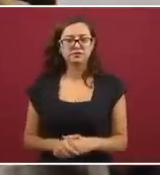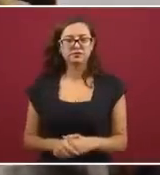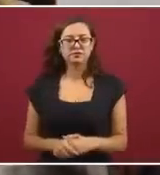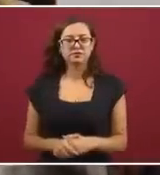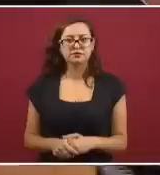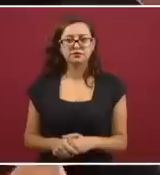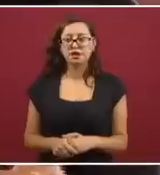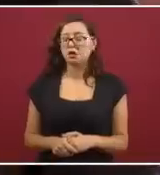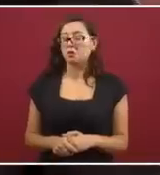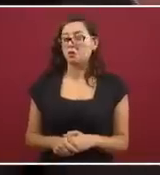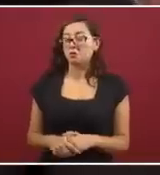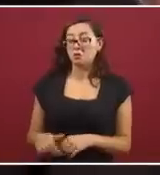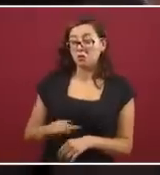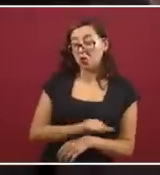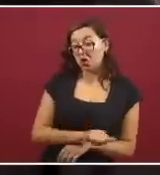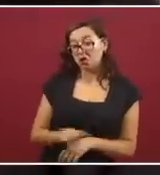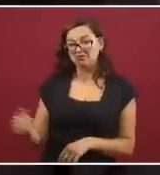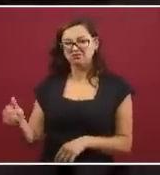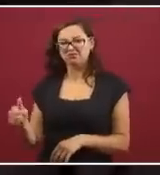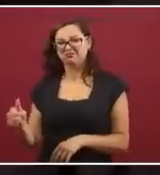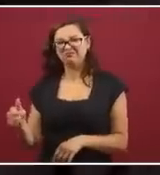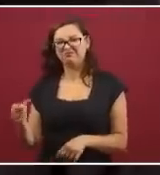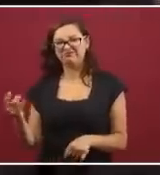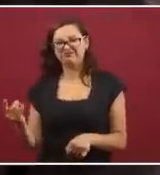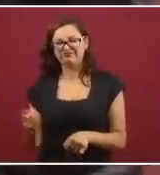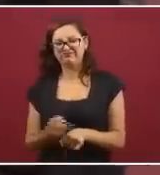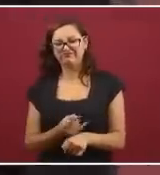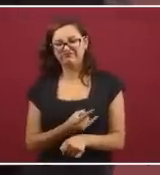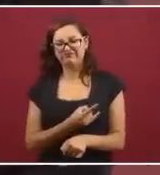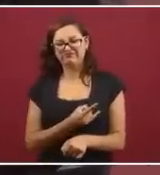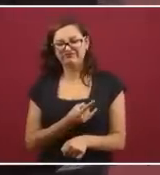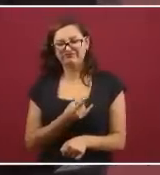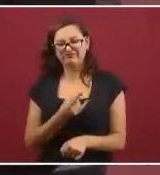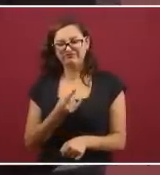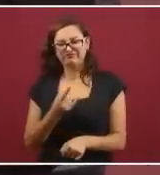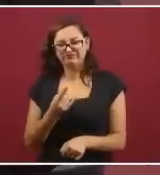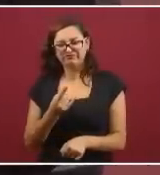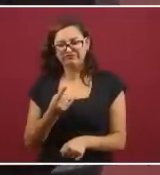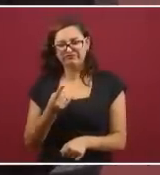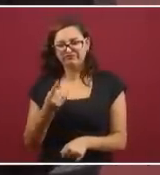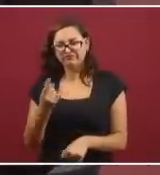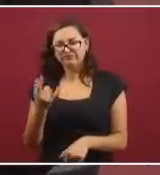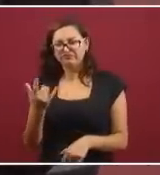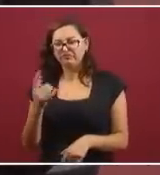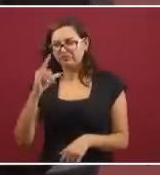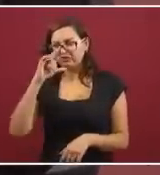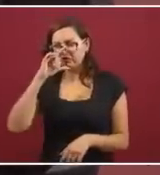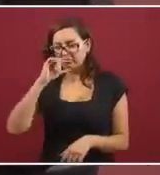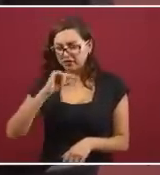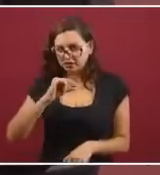el que no e cumpla